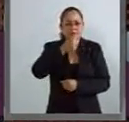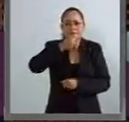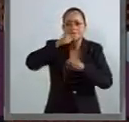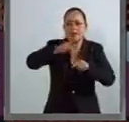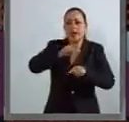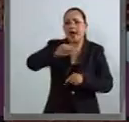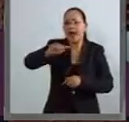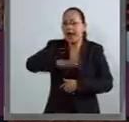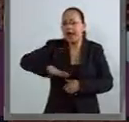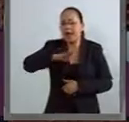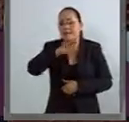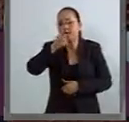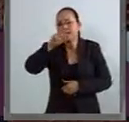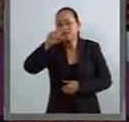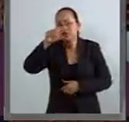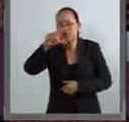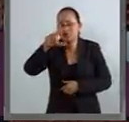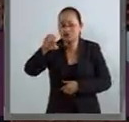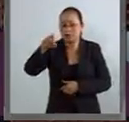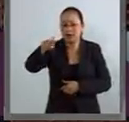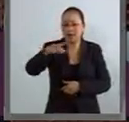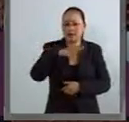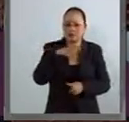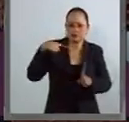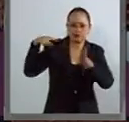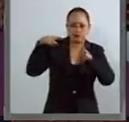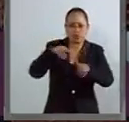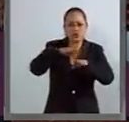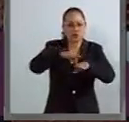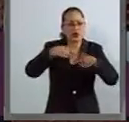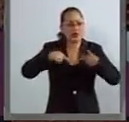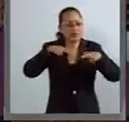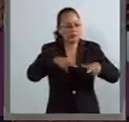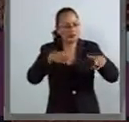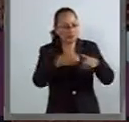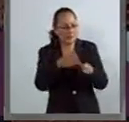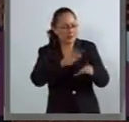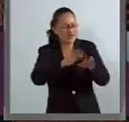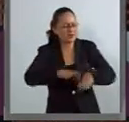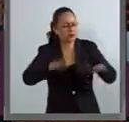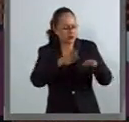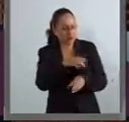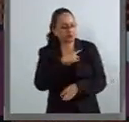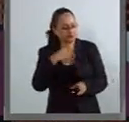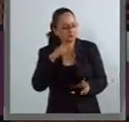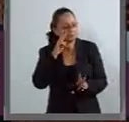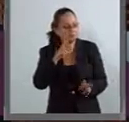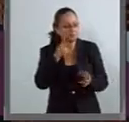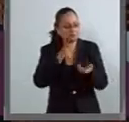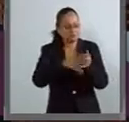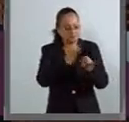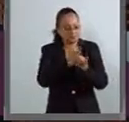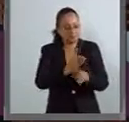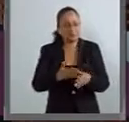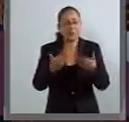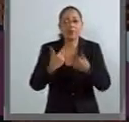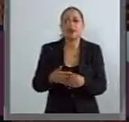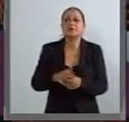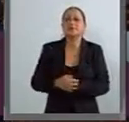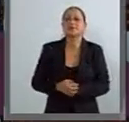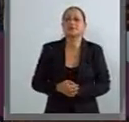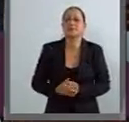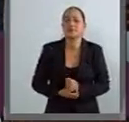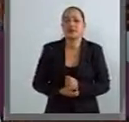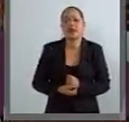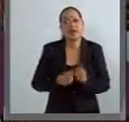Bristol, es un discurso muy famoso, una de las piezas de oratoria sobre representación política más importantes que existe. Dice,